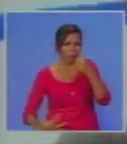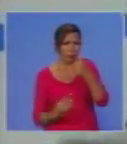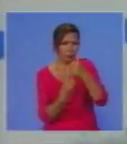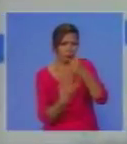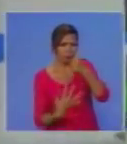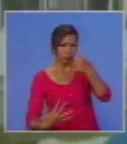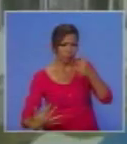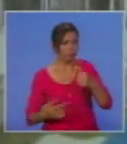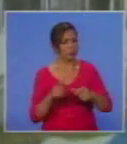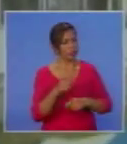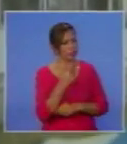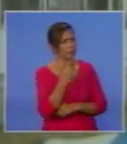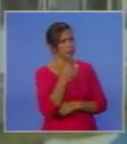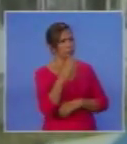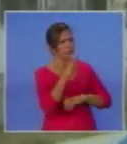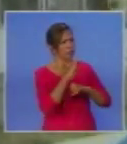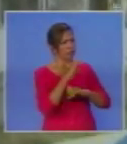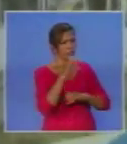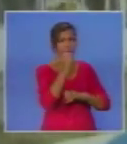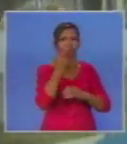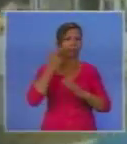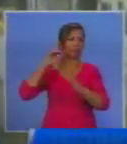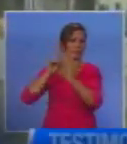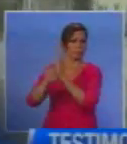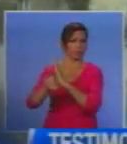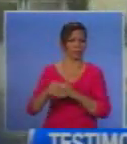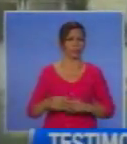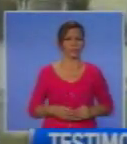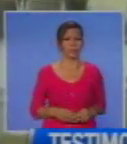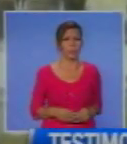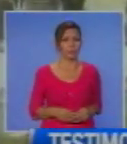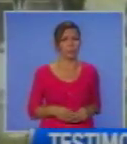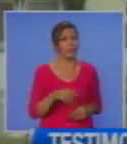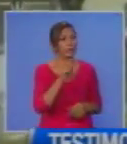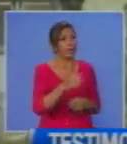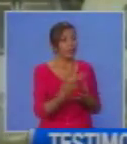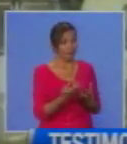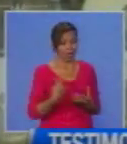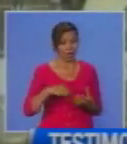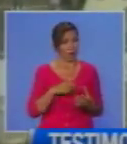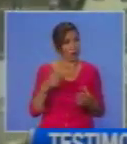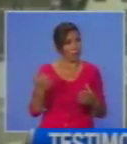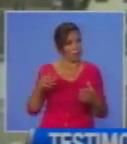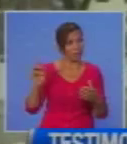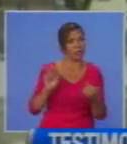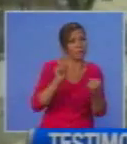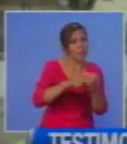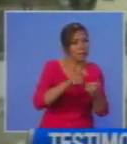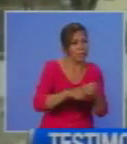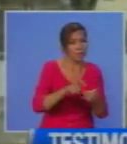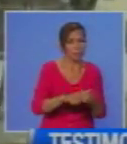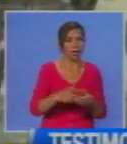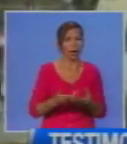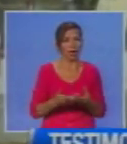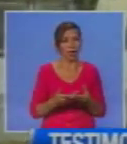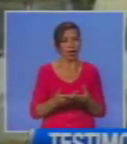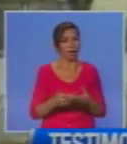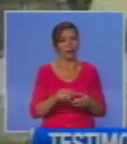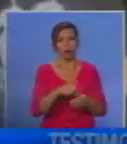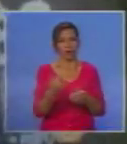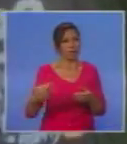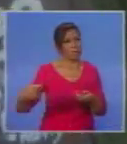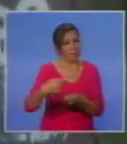y lo denunciaron. Pero ellos quieren que nosotros metamos gente prácticamente ahí y las otras personas siguen quedando